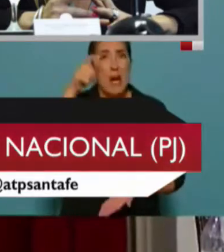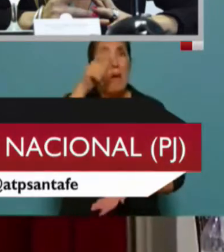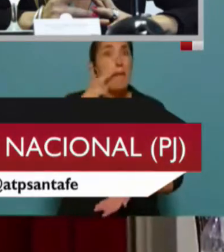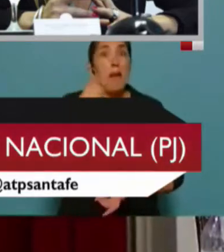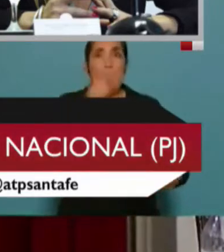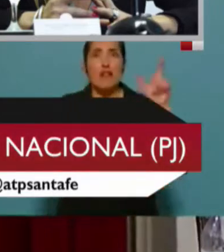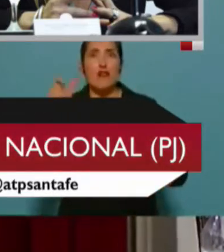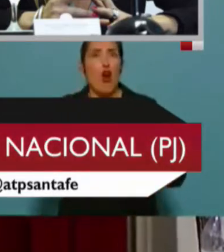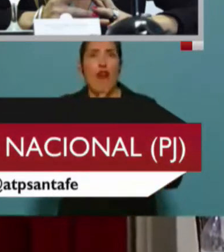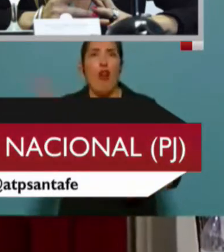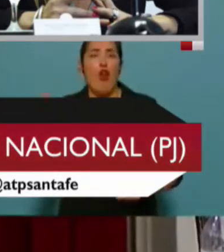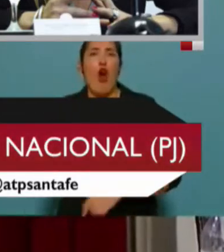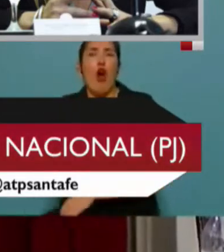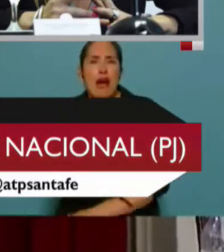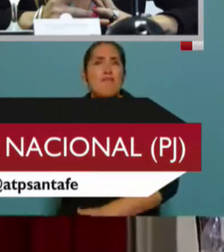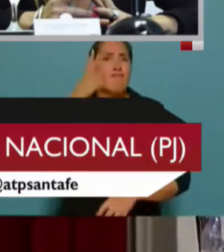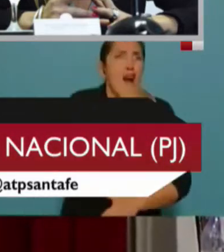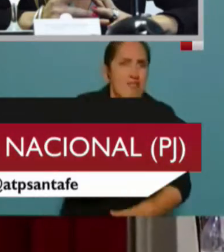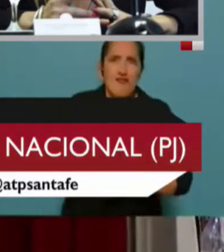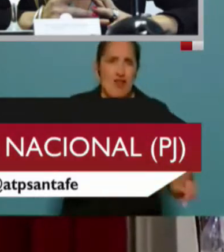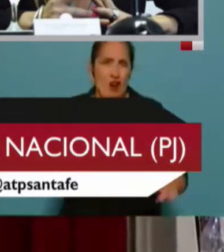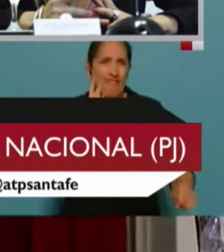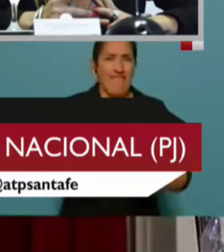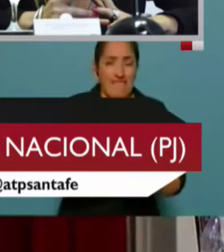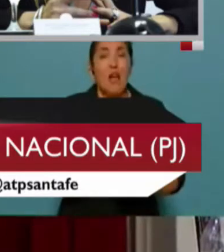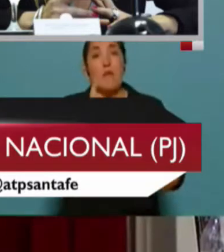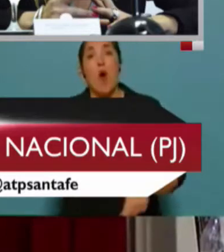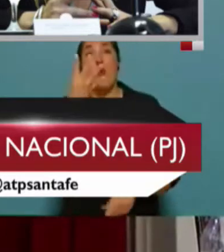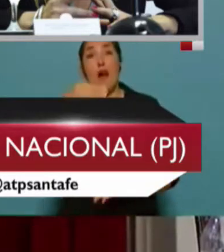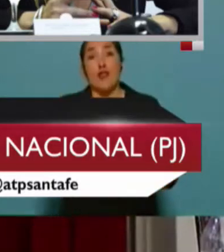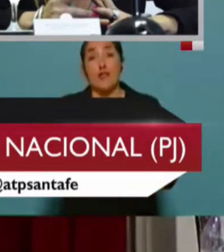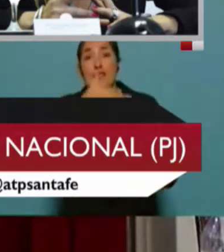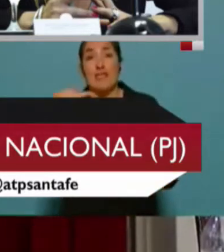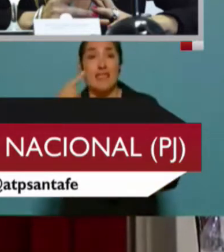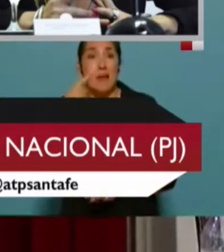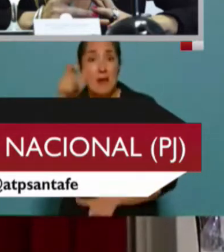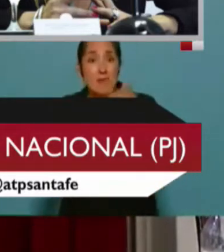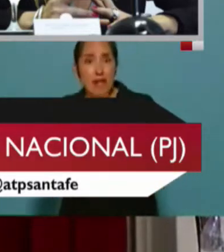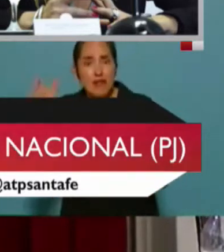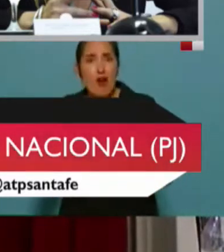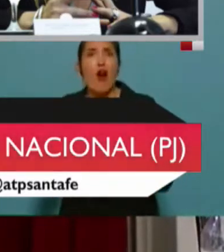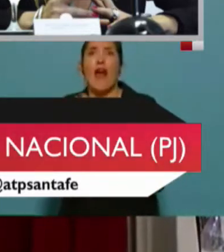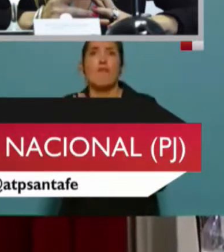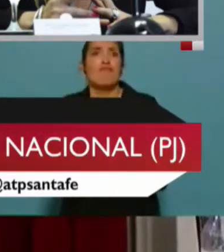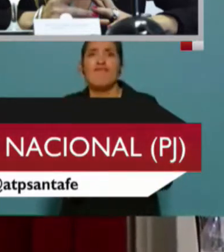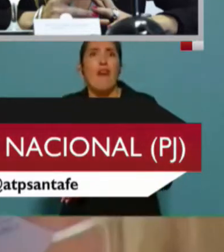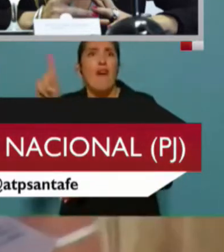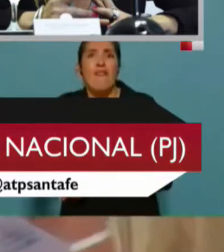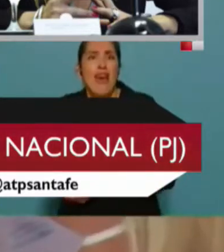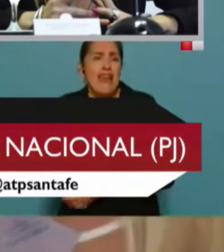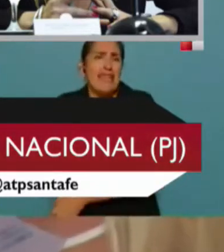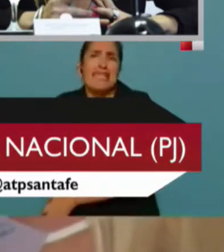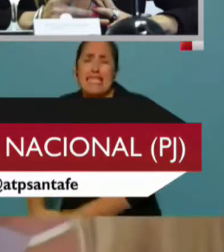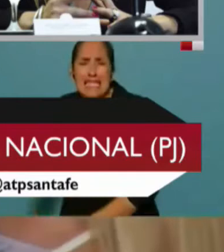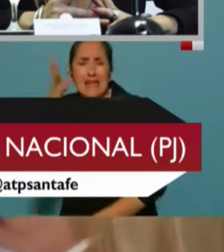Internacional. Esto me parece que es central porque nos marca también un camino de poder efectivizar